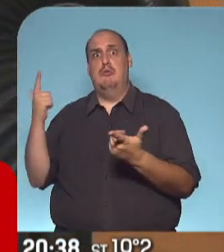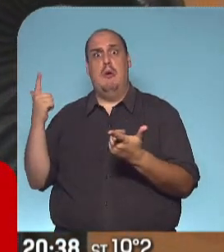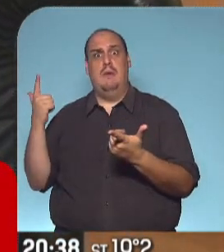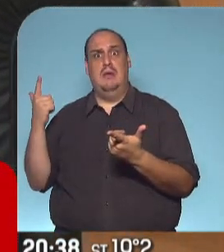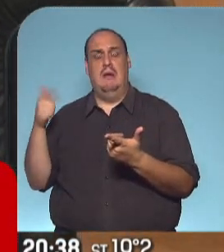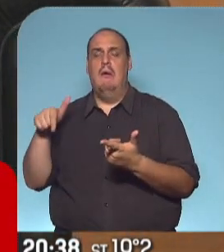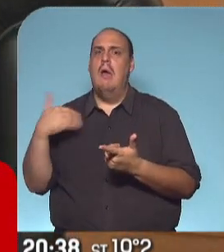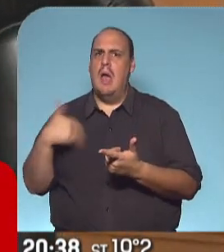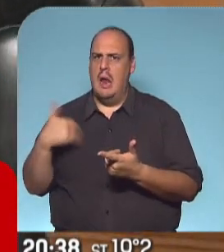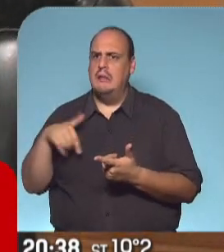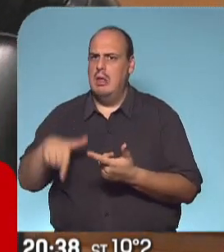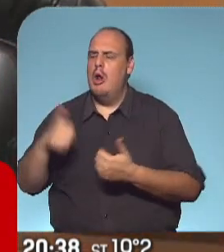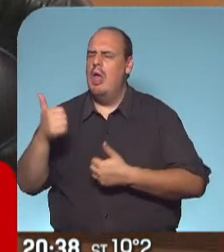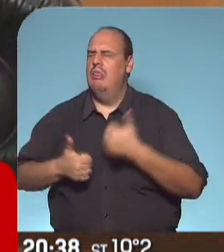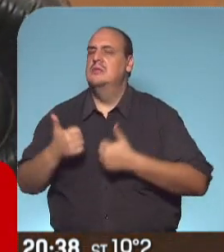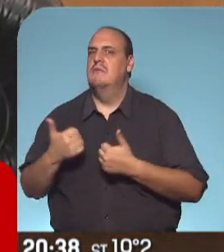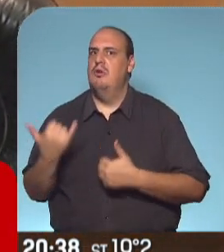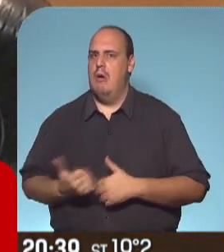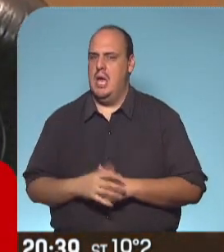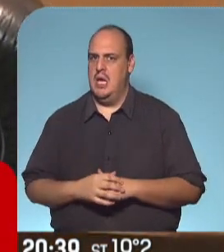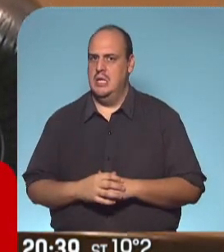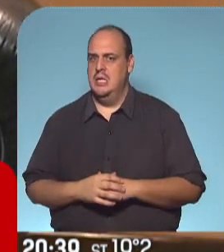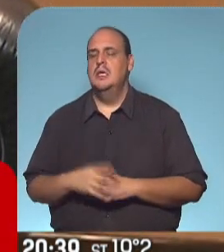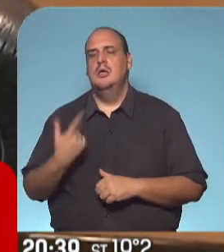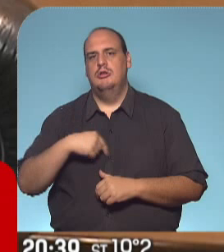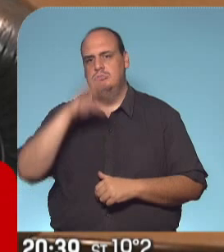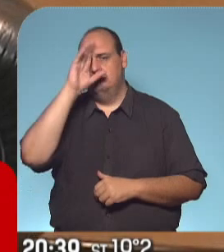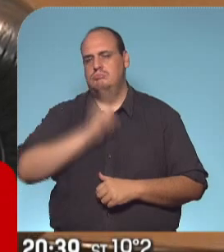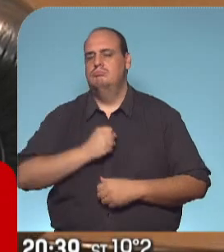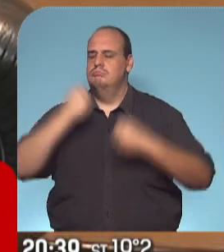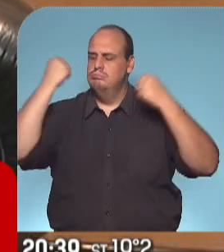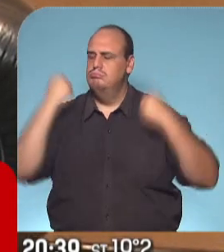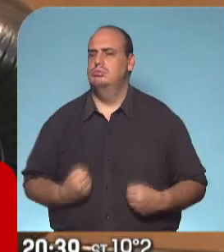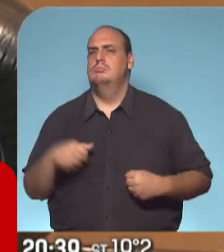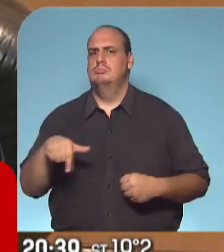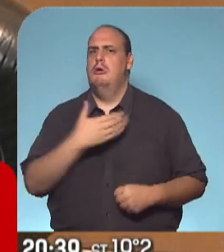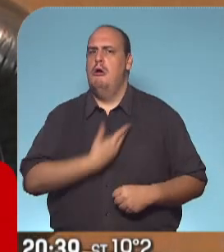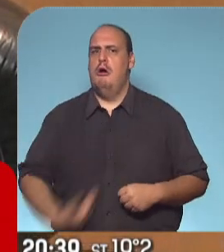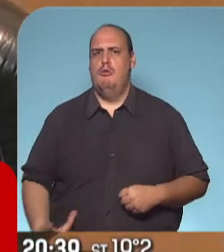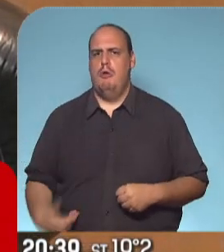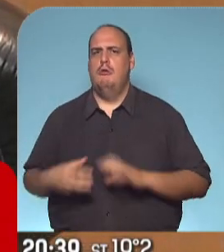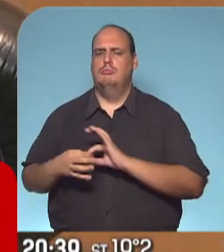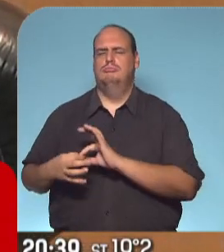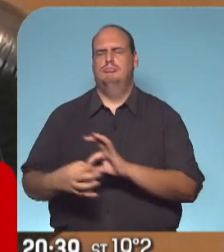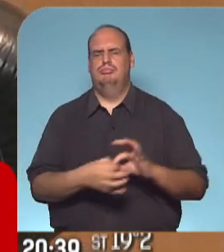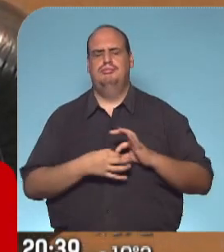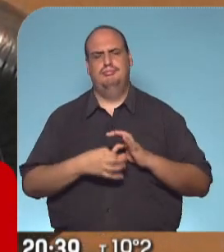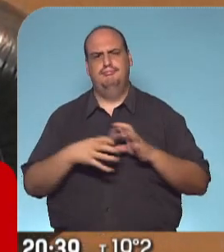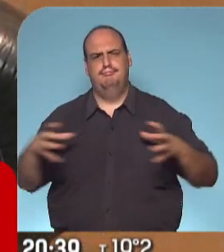enfrenta un desafío sin precedentes y aquí estamos, el gobierno bien aunado y en